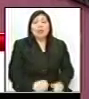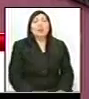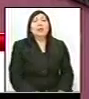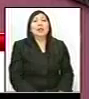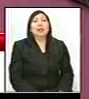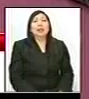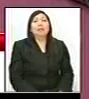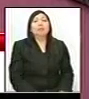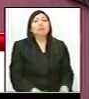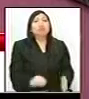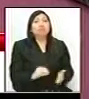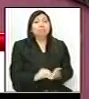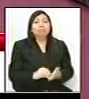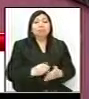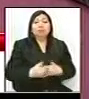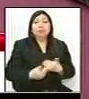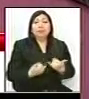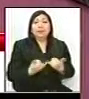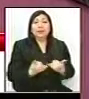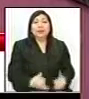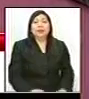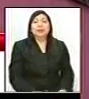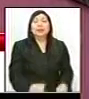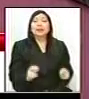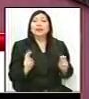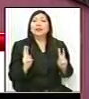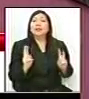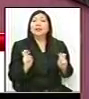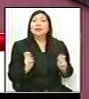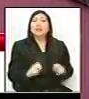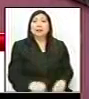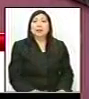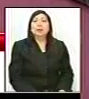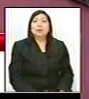pues estamos avanzando en este sistema.